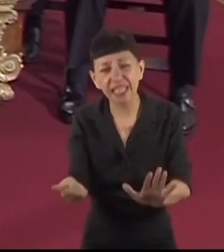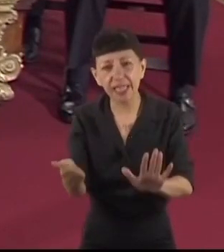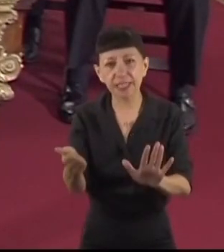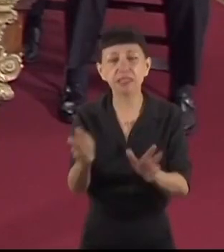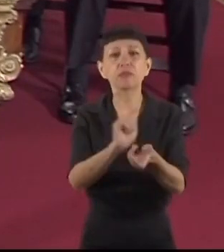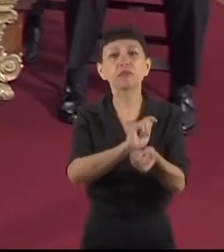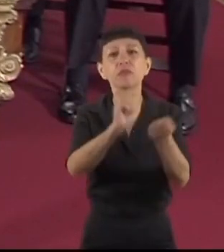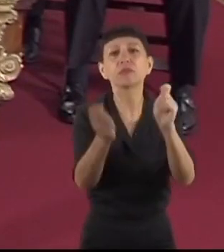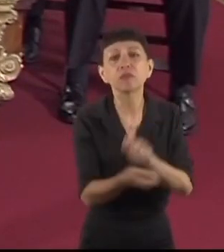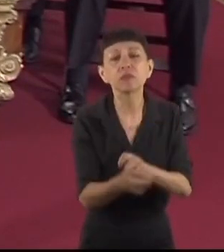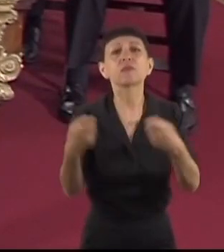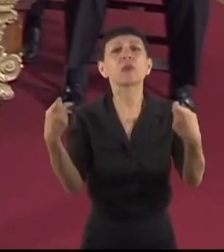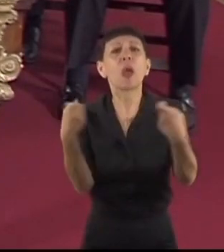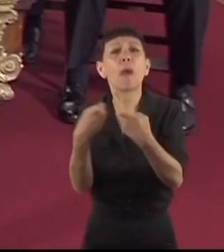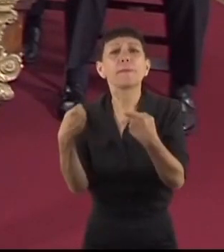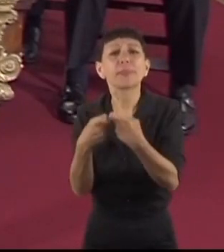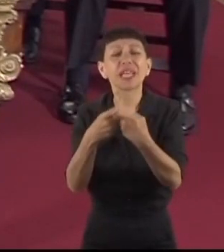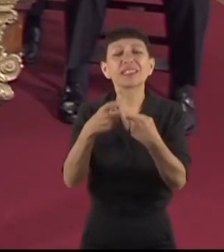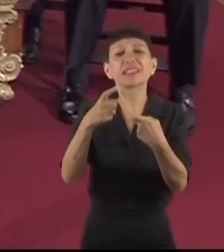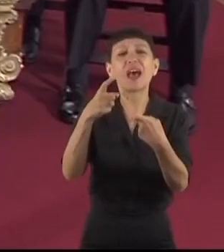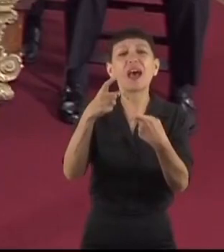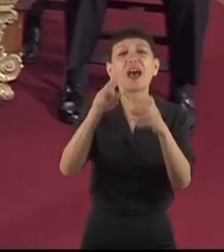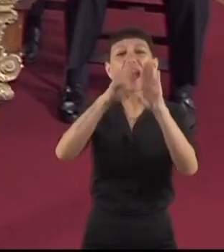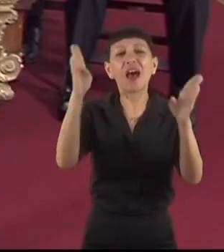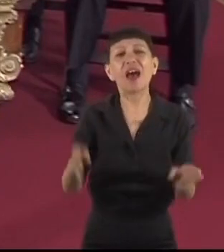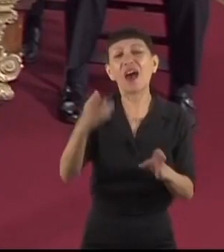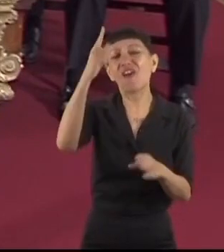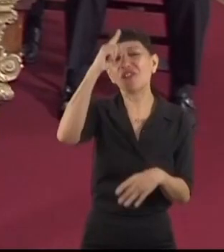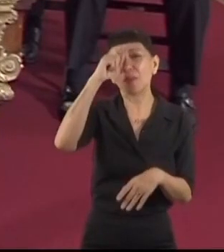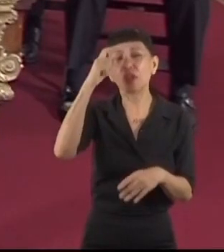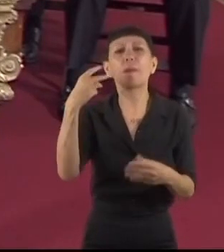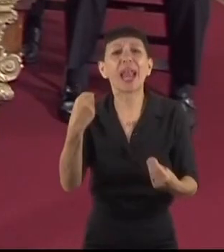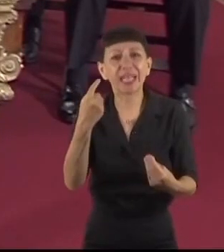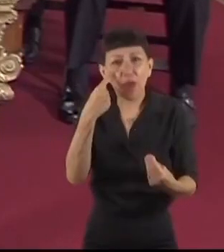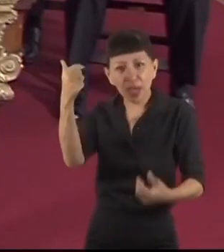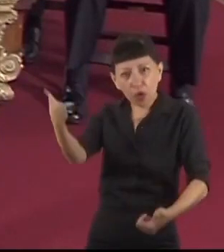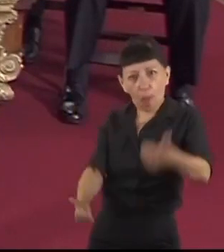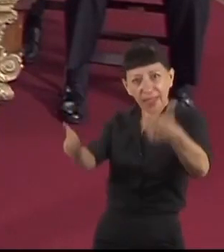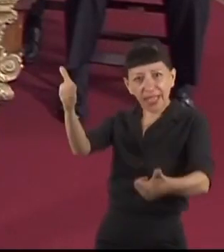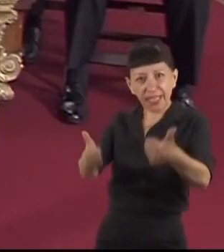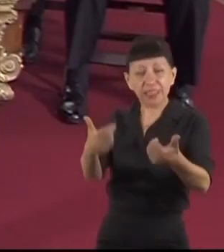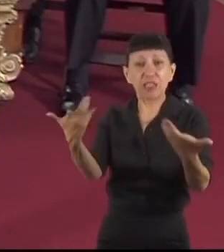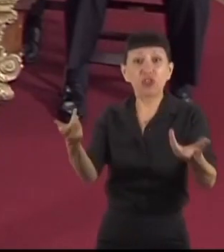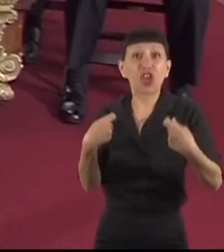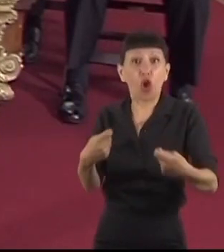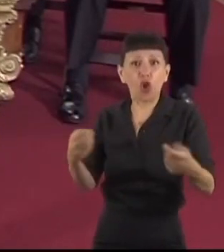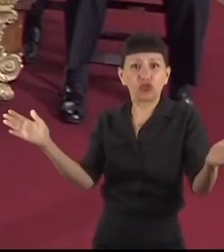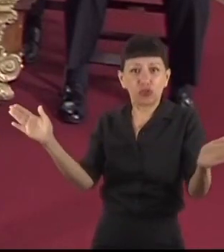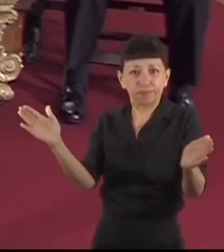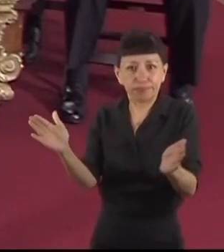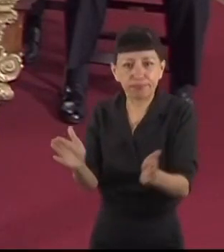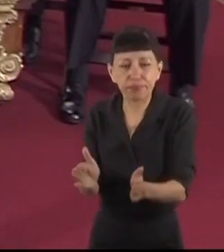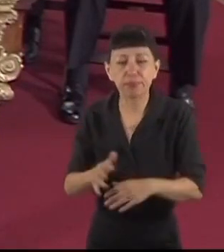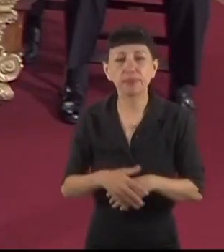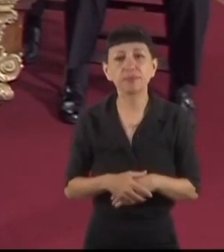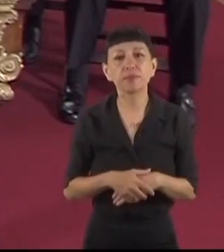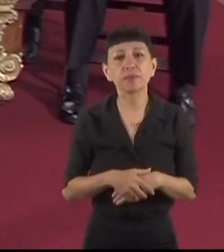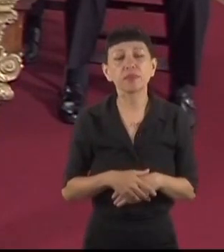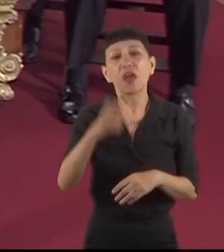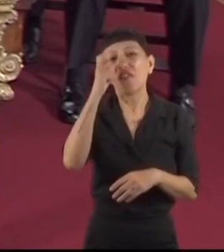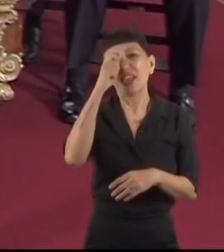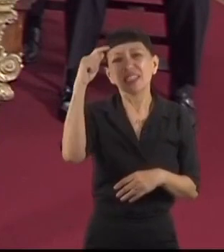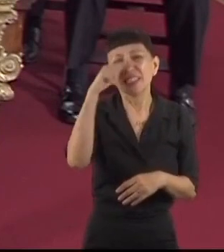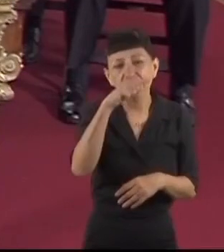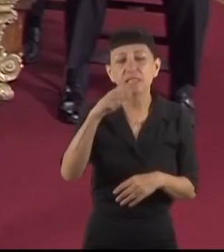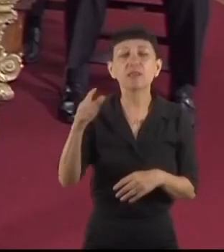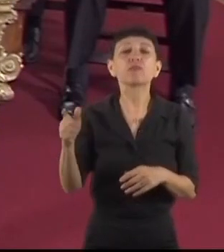al régimen de empresa farmacéuticas para fomentar la competencia y reducir costos 27 modificación de la ley de